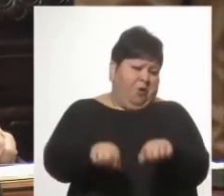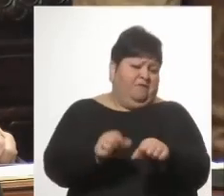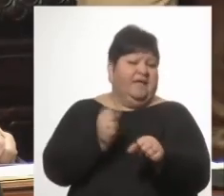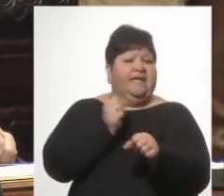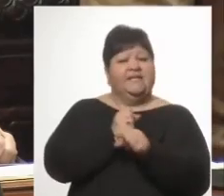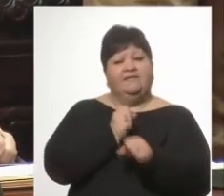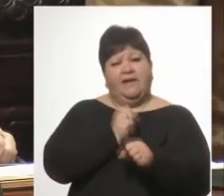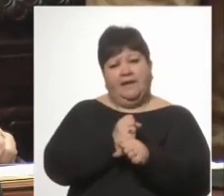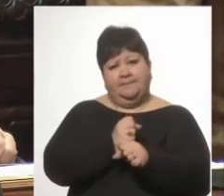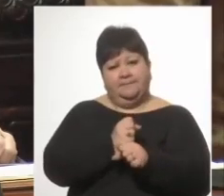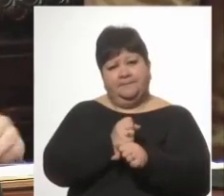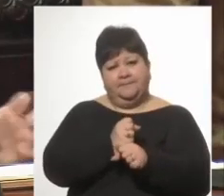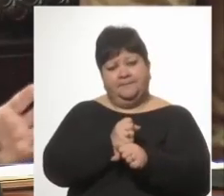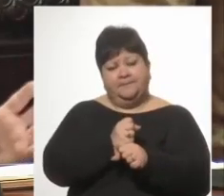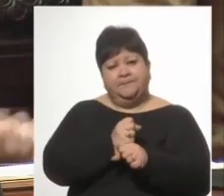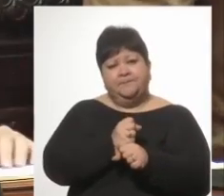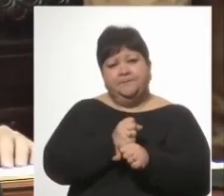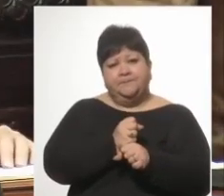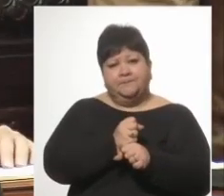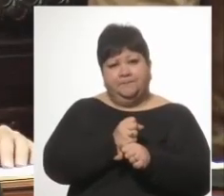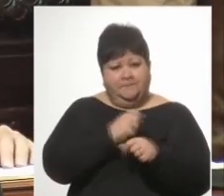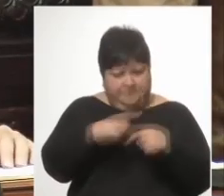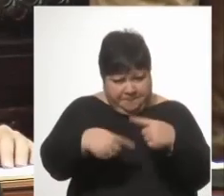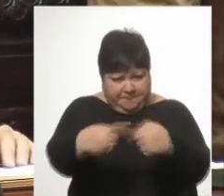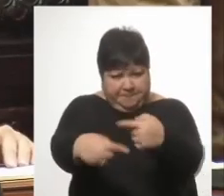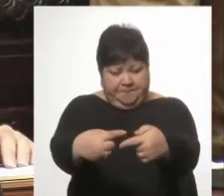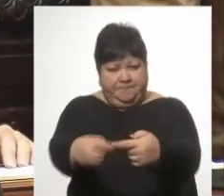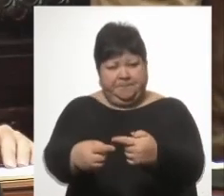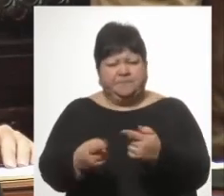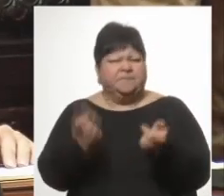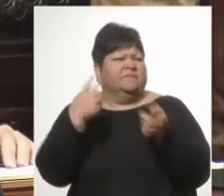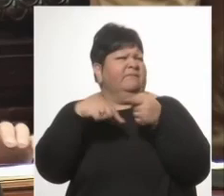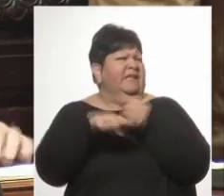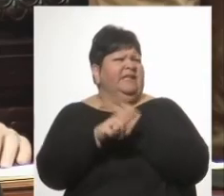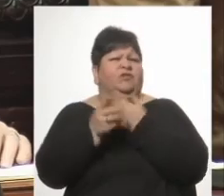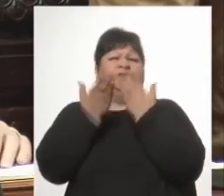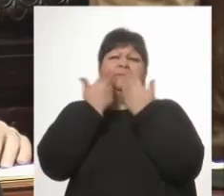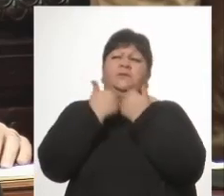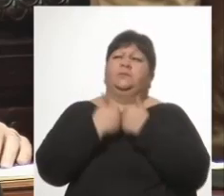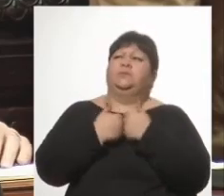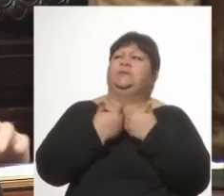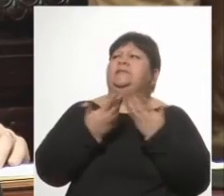reiniciar las actuaciones. Surge una pregunta de sentido común. ¿Para qué